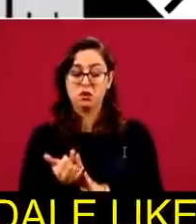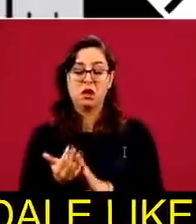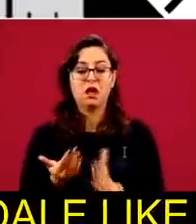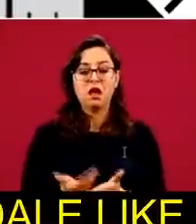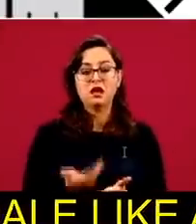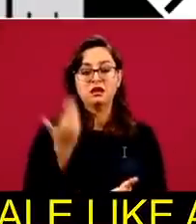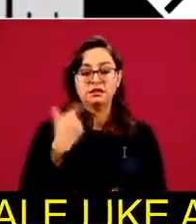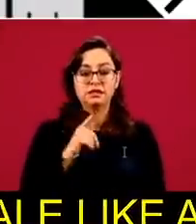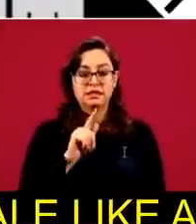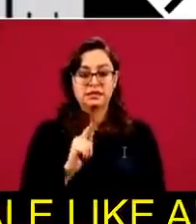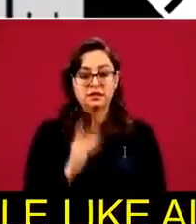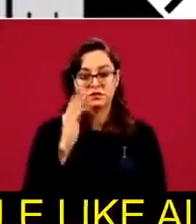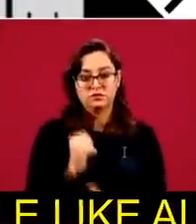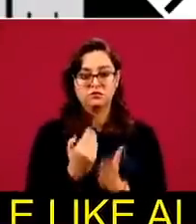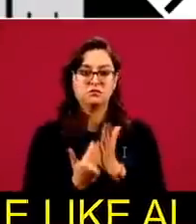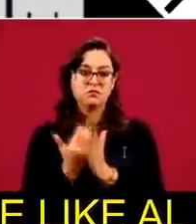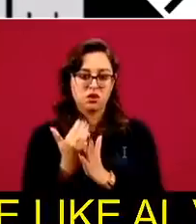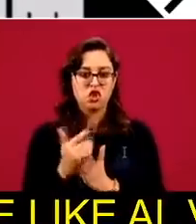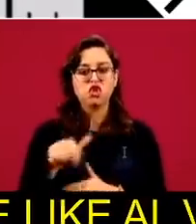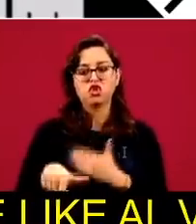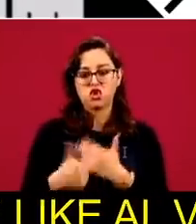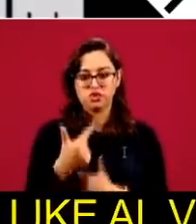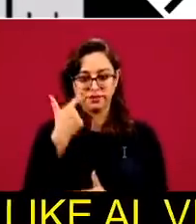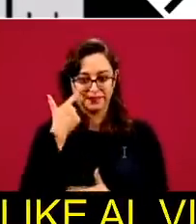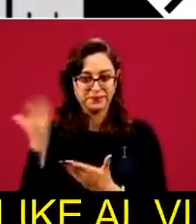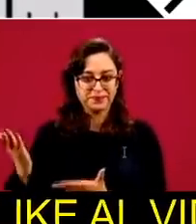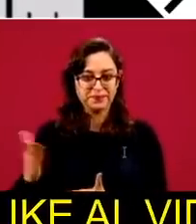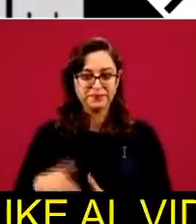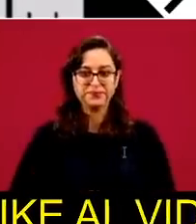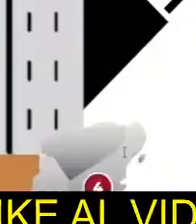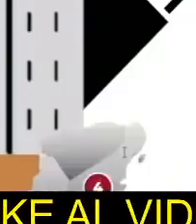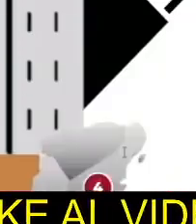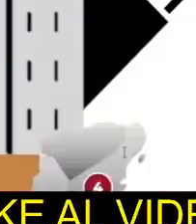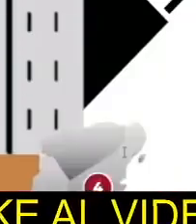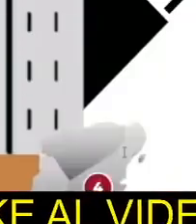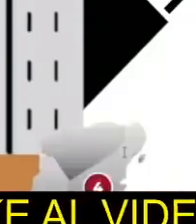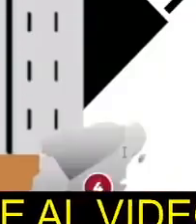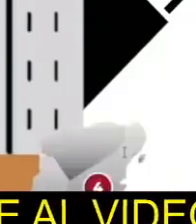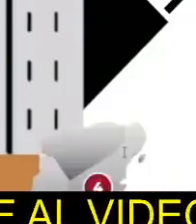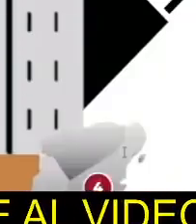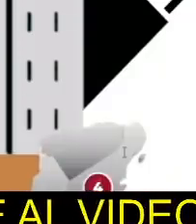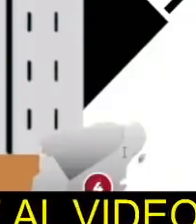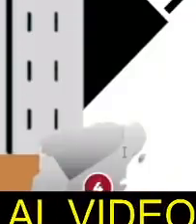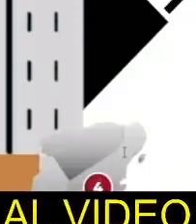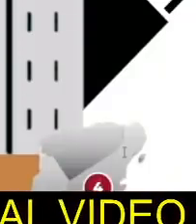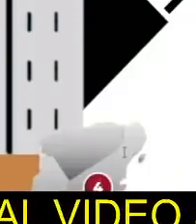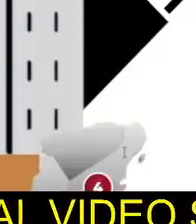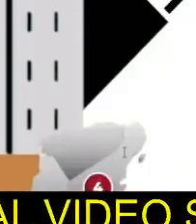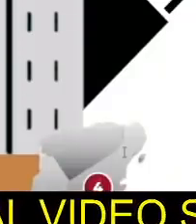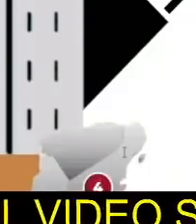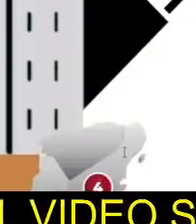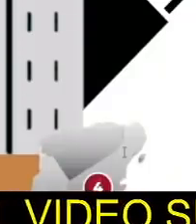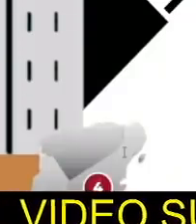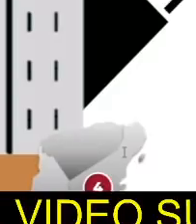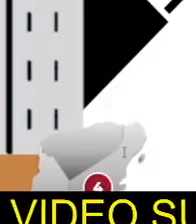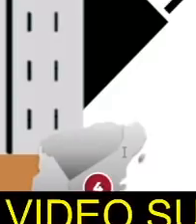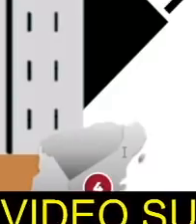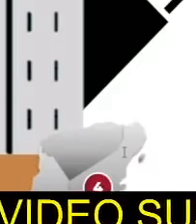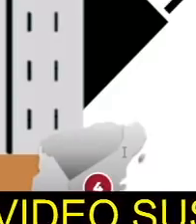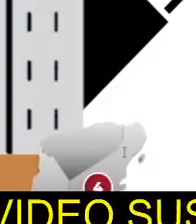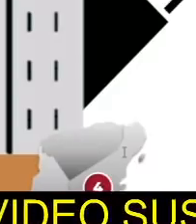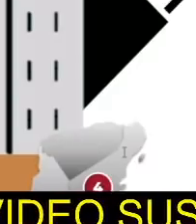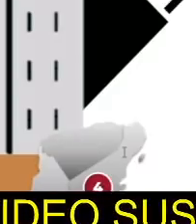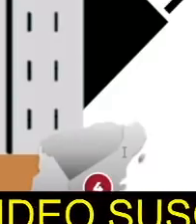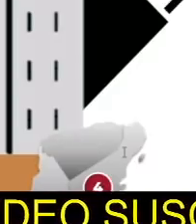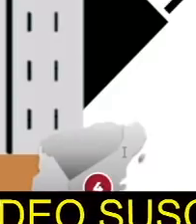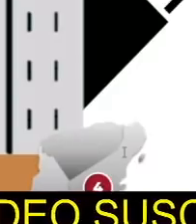a 12 gracias a los espacios que algunos gobiernos locales no se dieron y los recursos